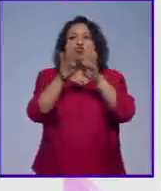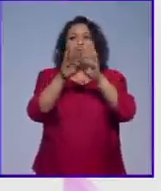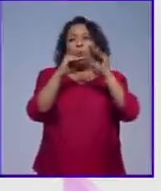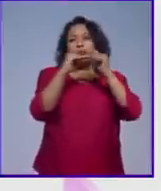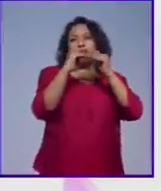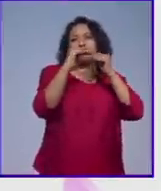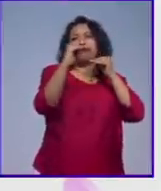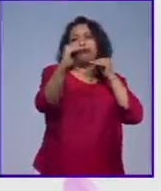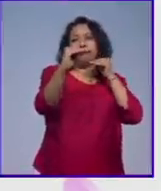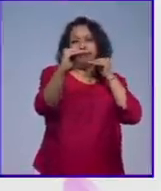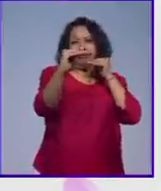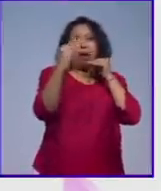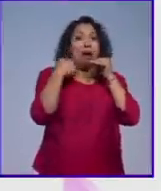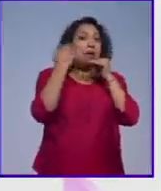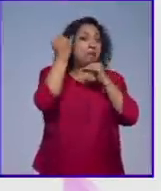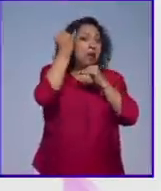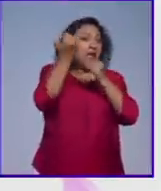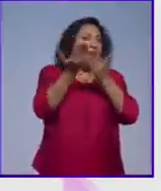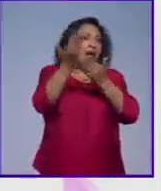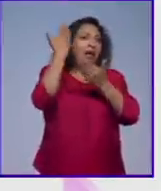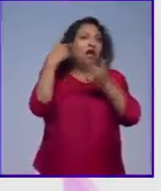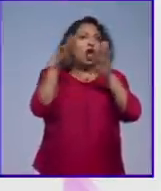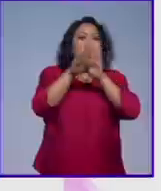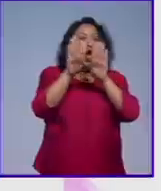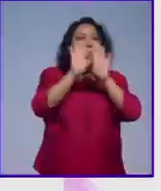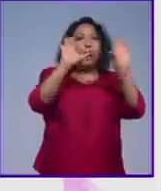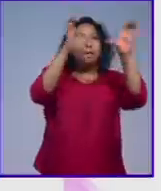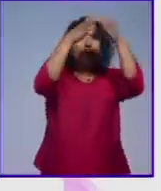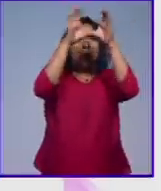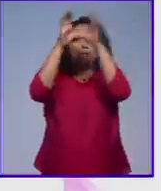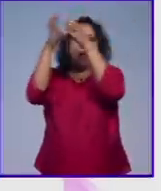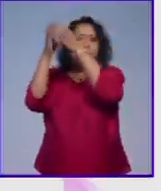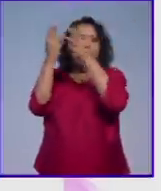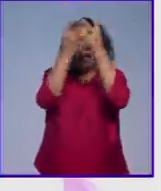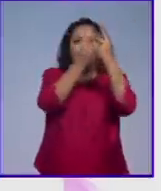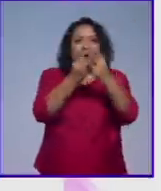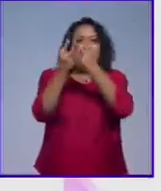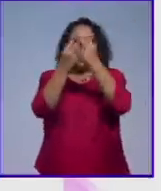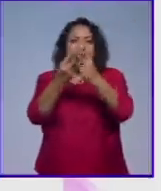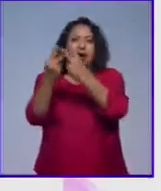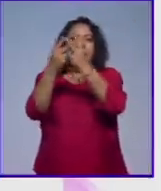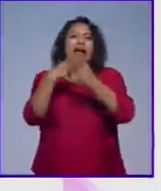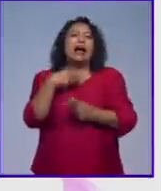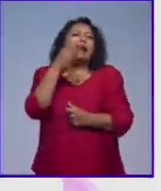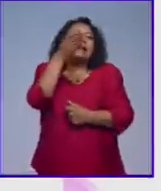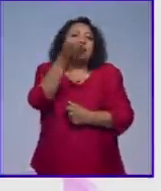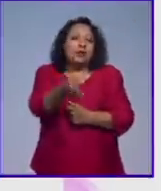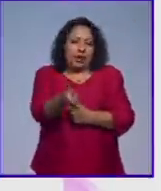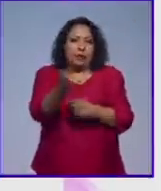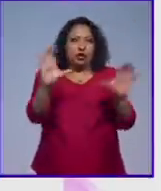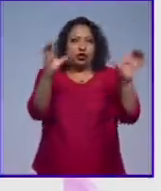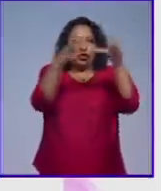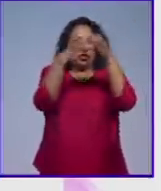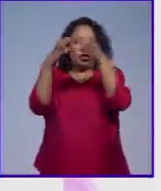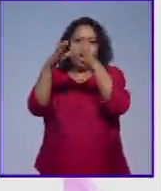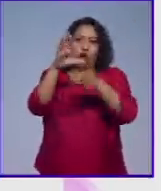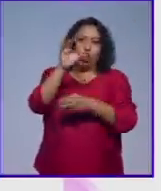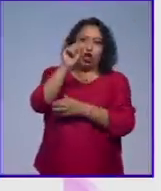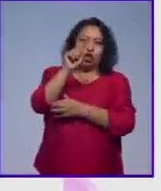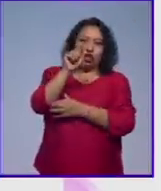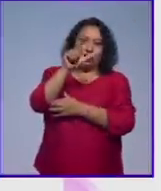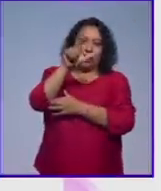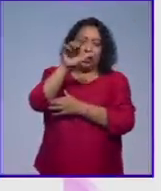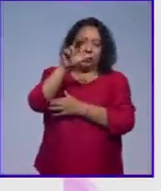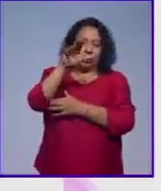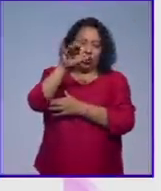plana. Entonces, como las constelaciones que aceptamos las constelaciones, hoy sería